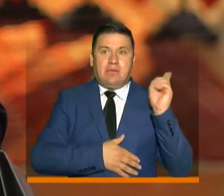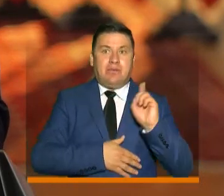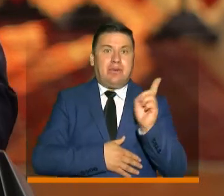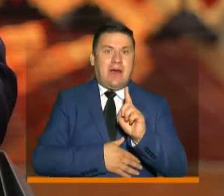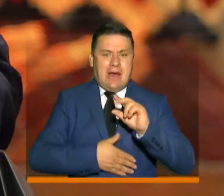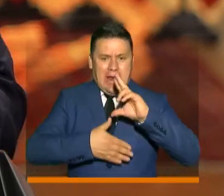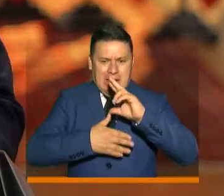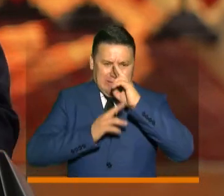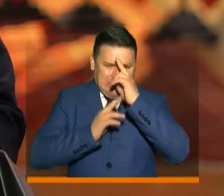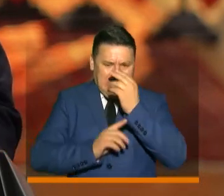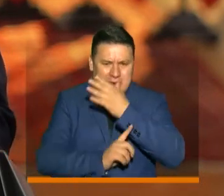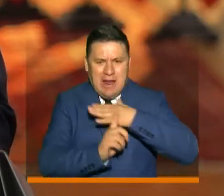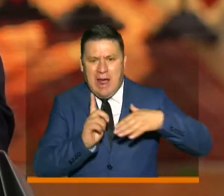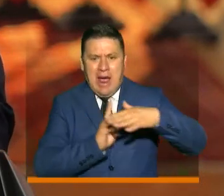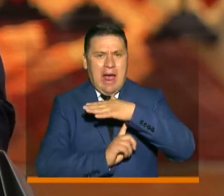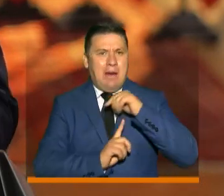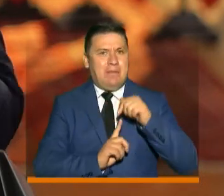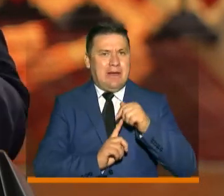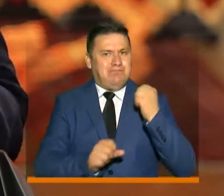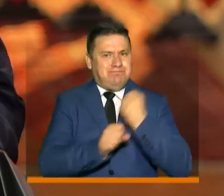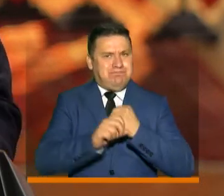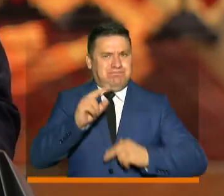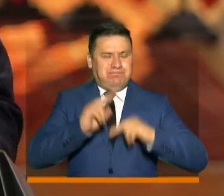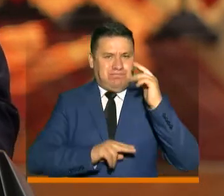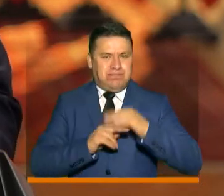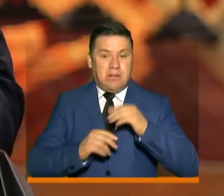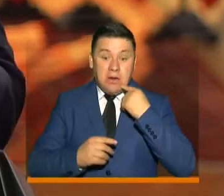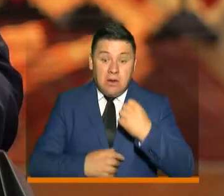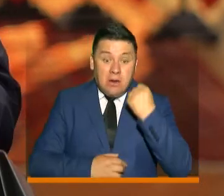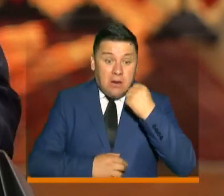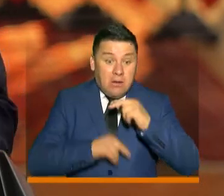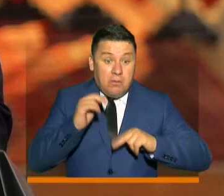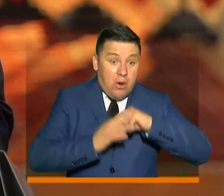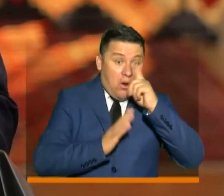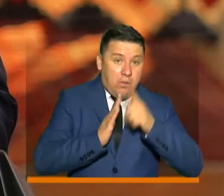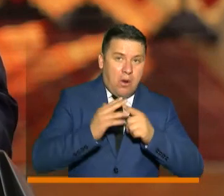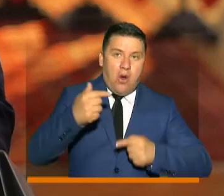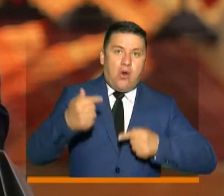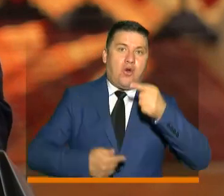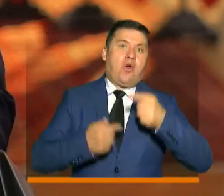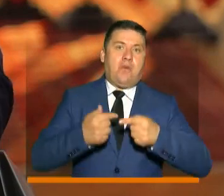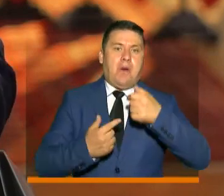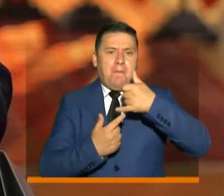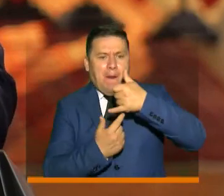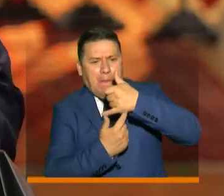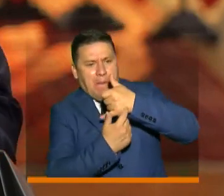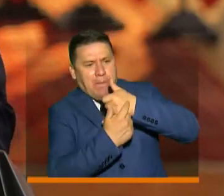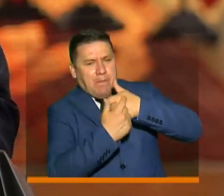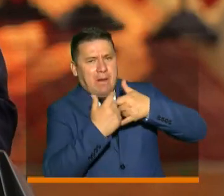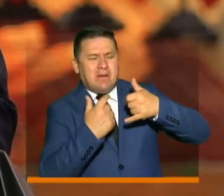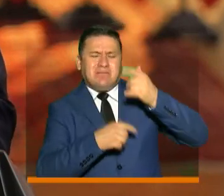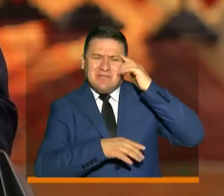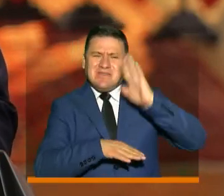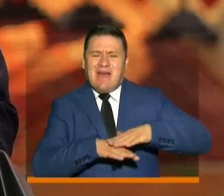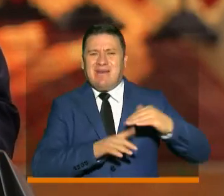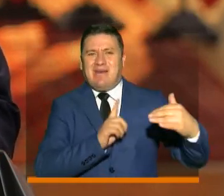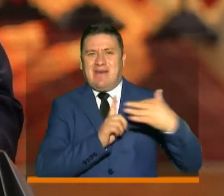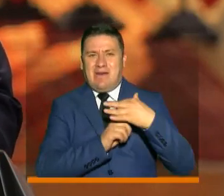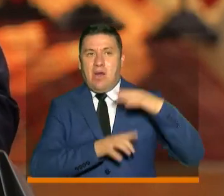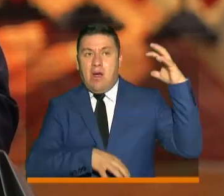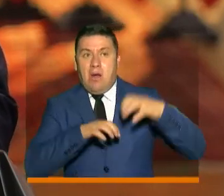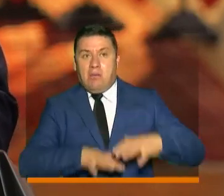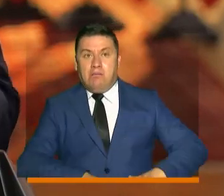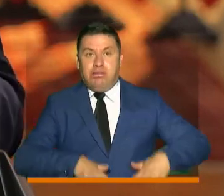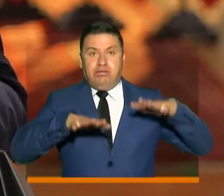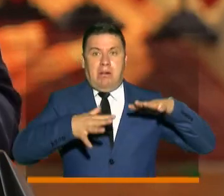próximos años y cuyos efectos beneficiarán la competitividad y sostenibilidad de varias regiones afectadas constantemente por el invierno